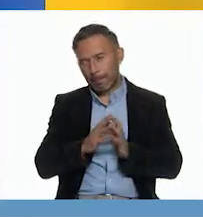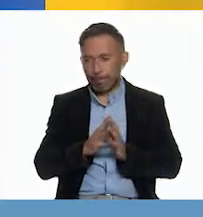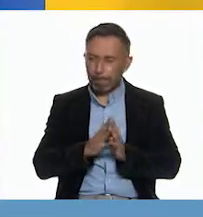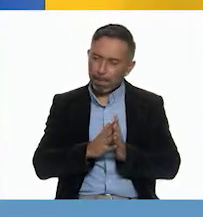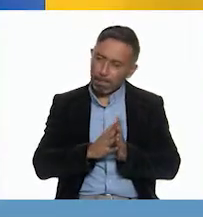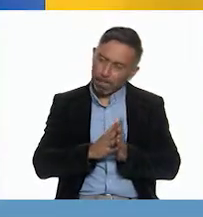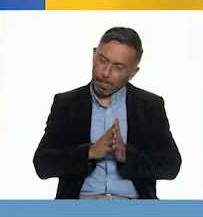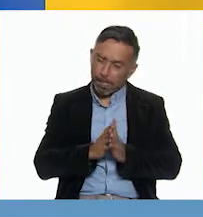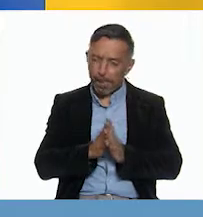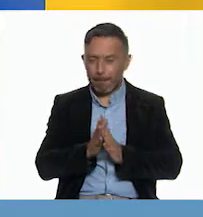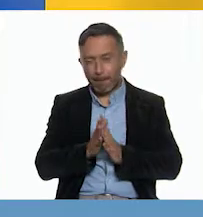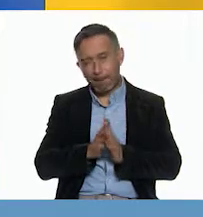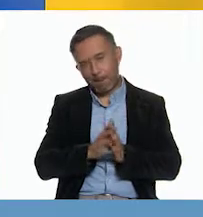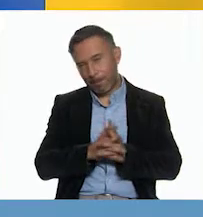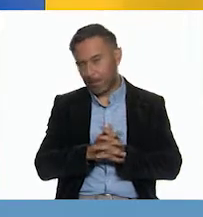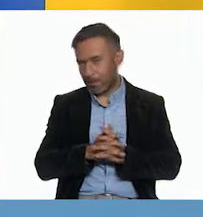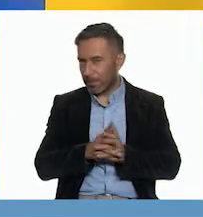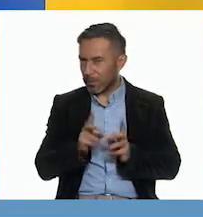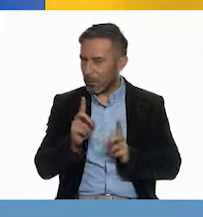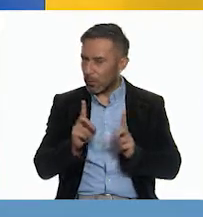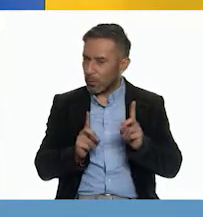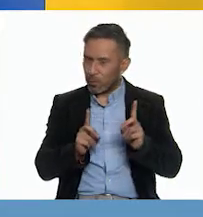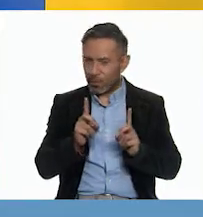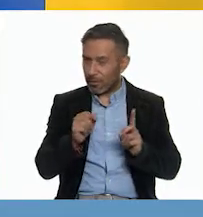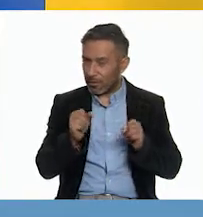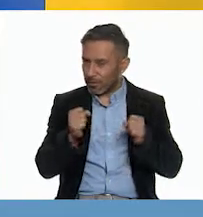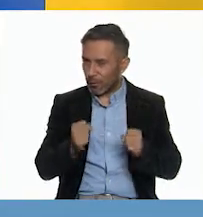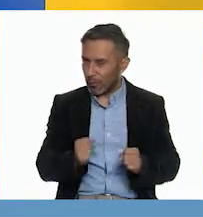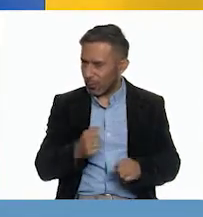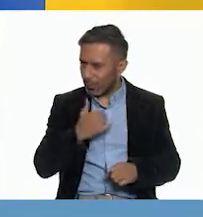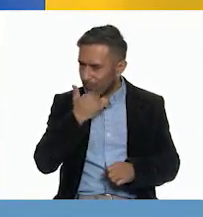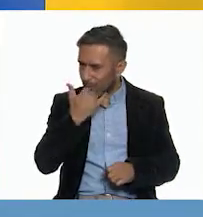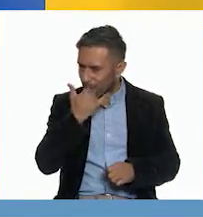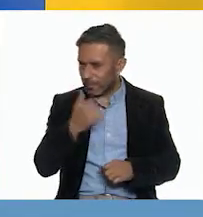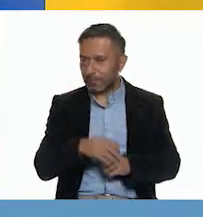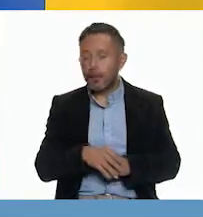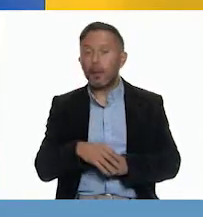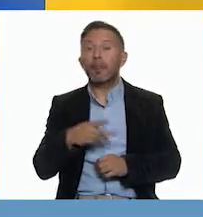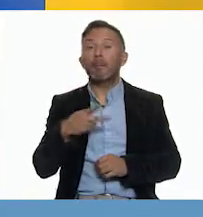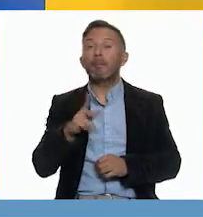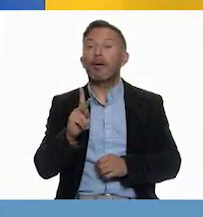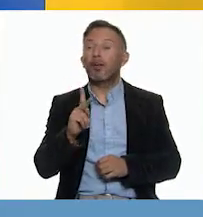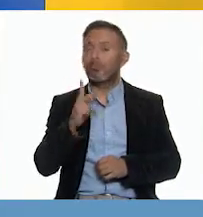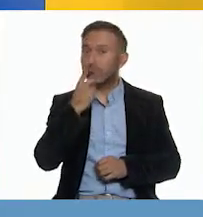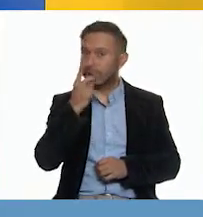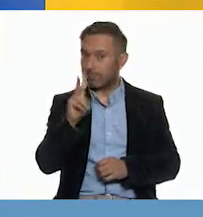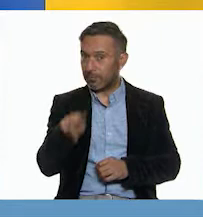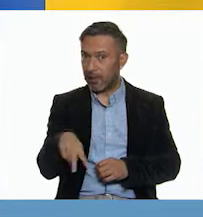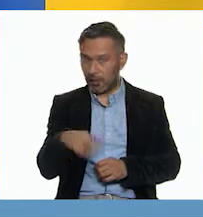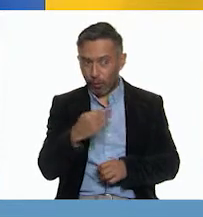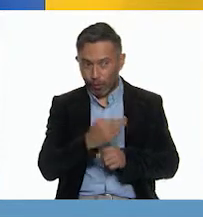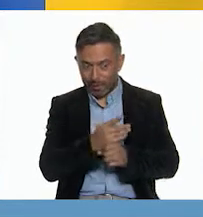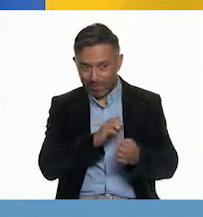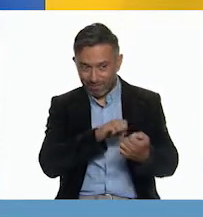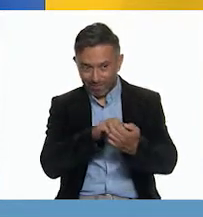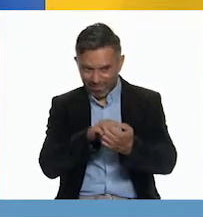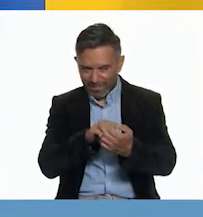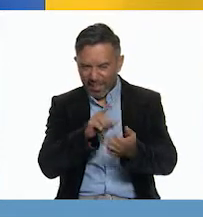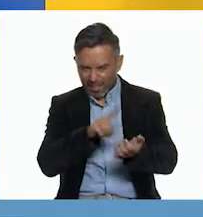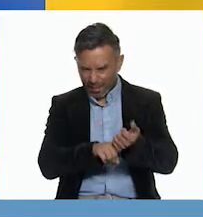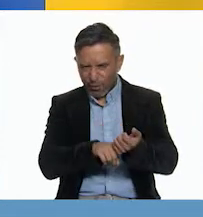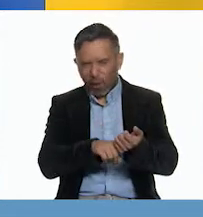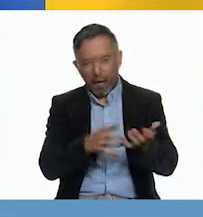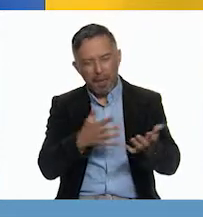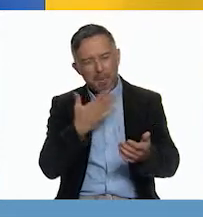Bueno, no estoy muy segura de eso, Raulito, ¿eh? Aunque la verdad, en este caso fue lo mejor, ¿verdad? Creo que